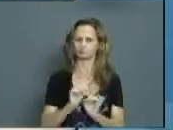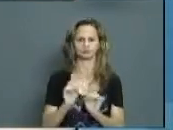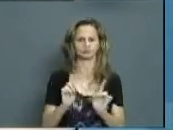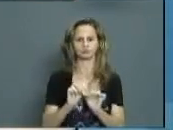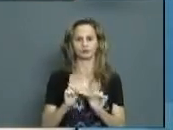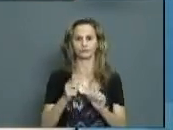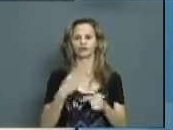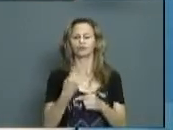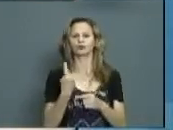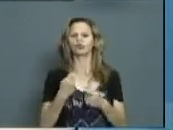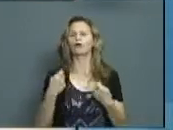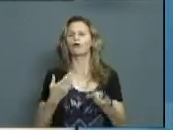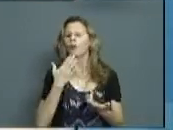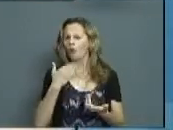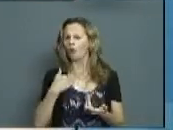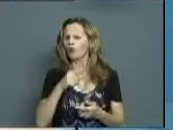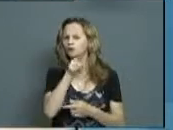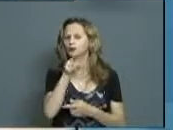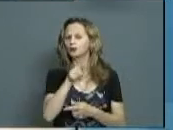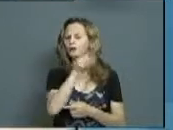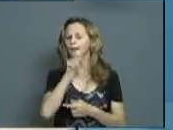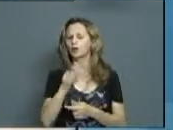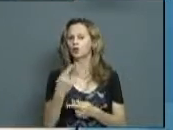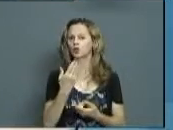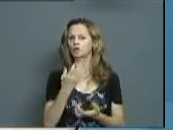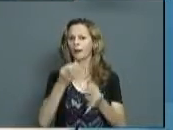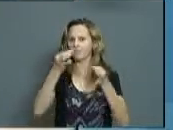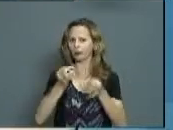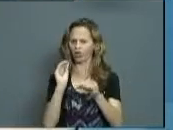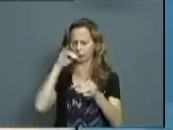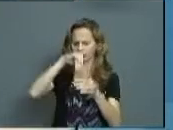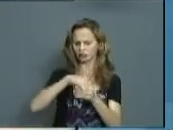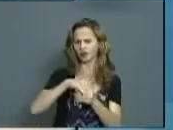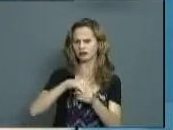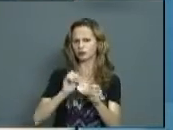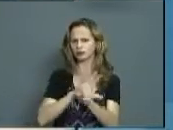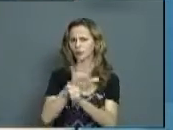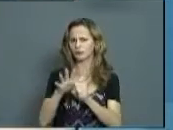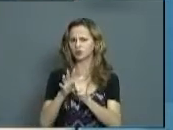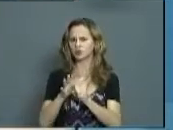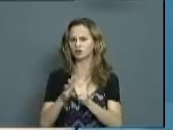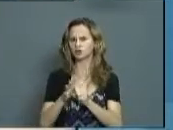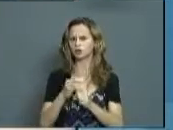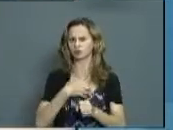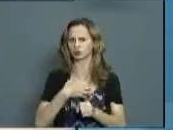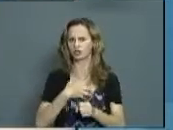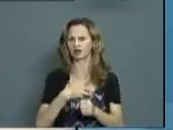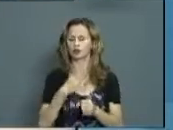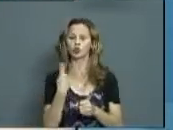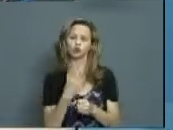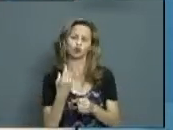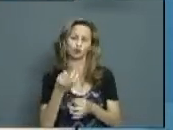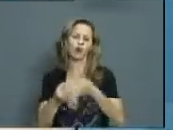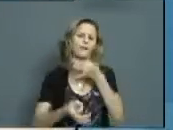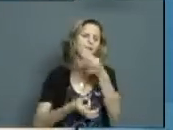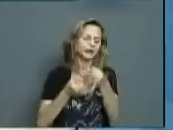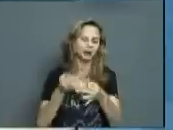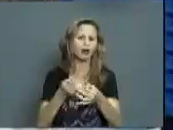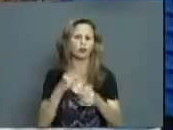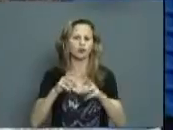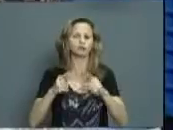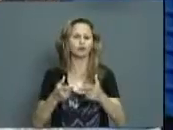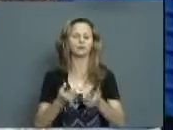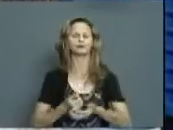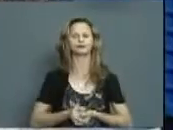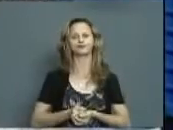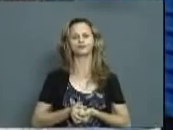que las vacunas cubanas, muchos dicen que tienen el virus incluido en su formación. De esto hemos hablado, pero es bueno que usted lo reitere, doctor.